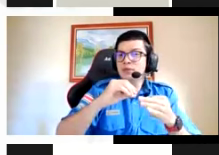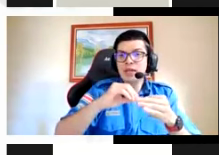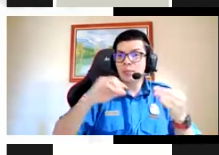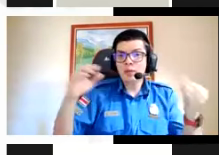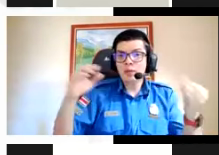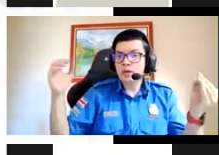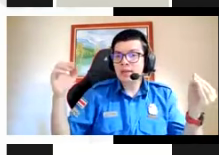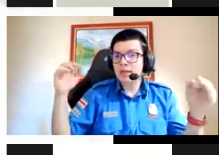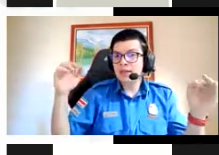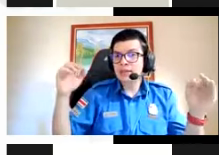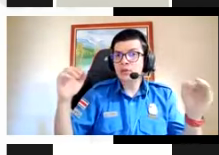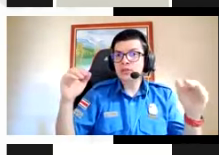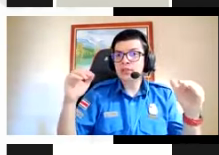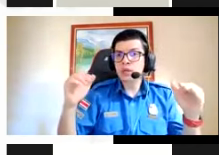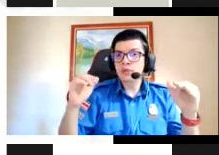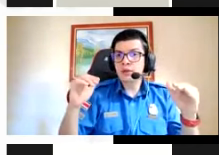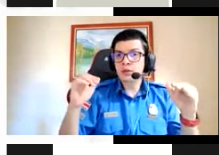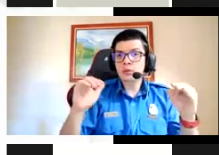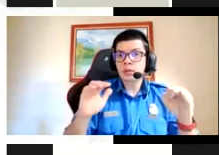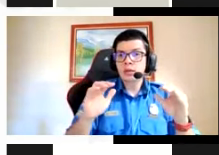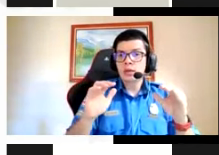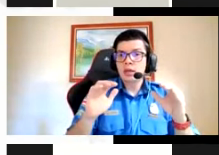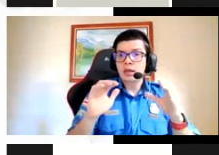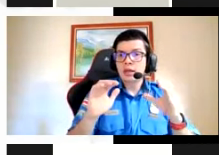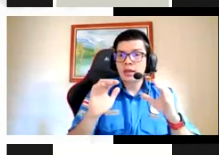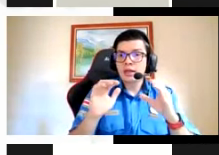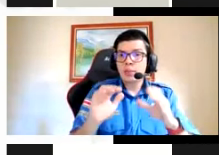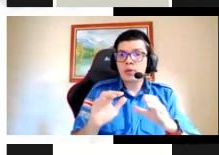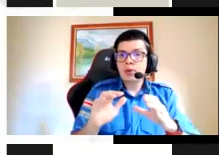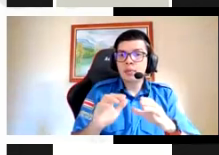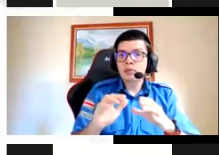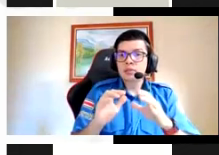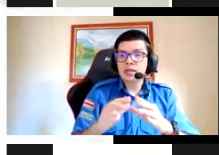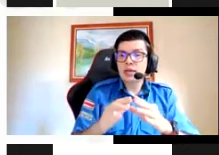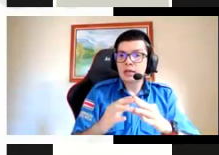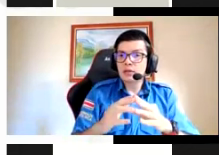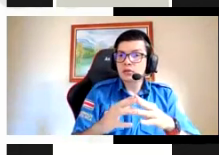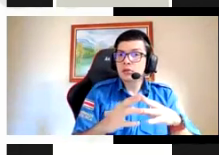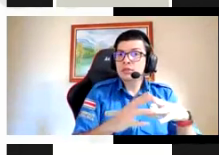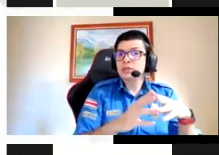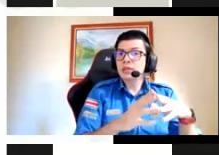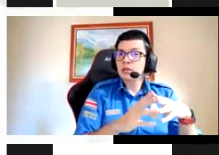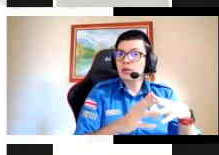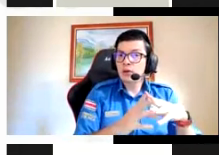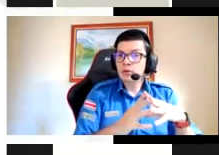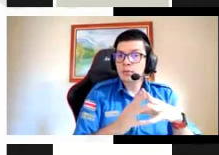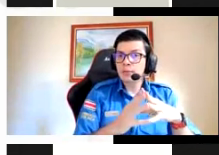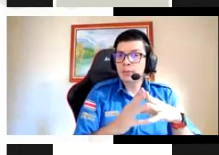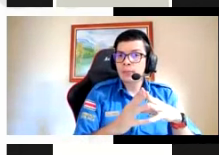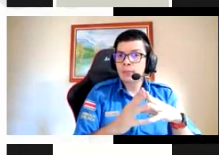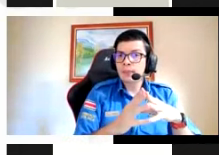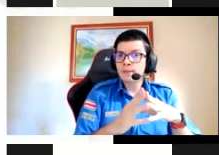no sé, pueden ocurrir tantas cosas en un evento que podríamos estar nosotros extinguiendo el